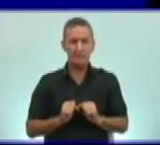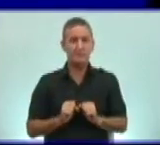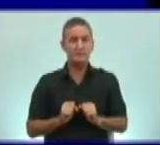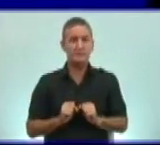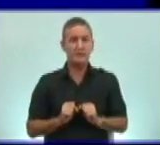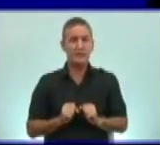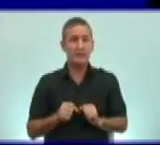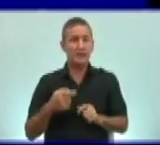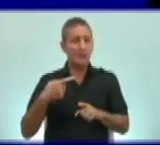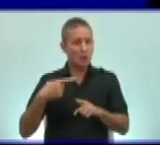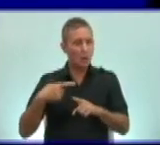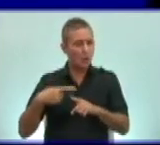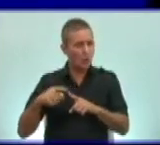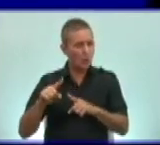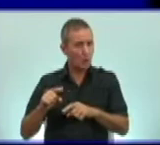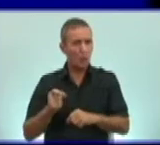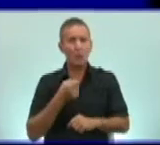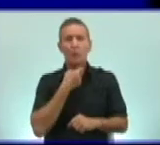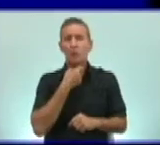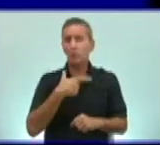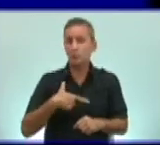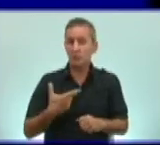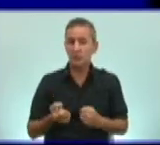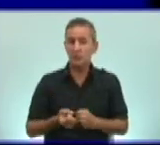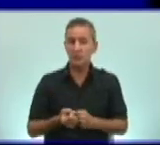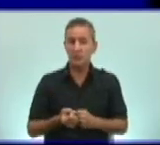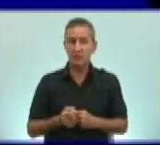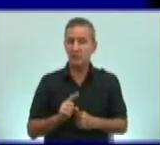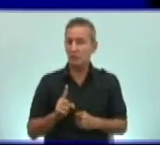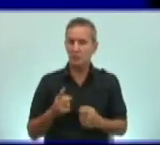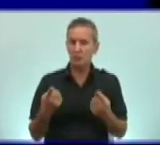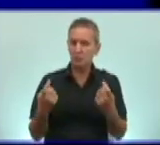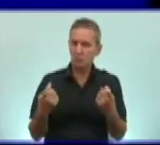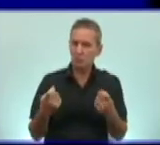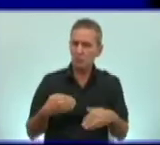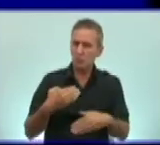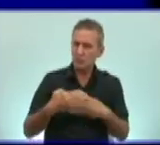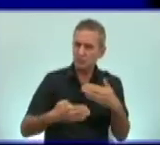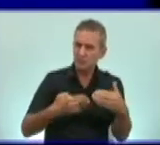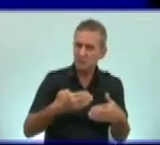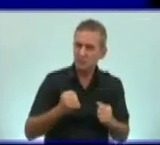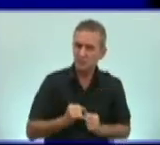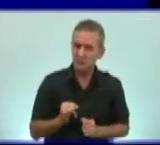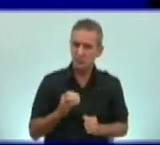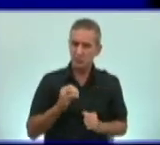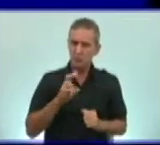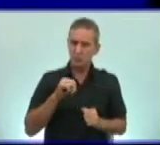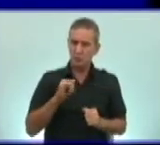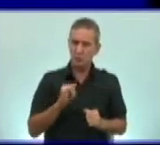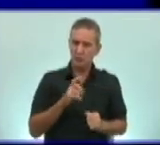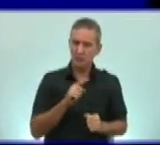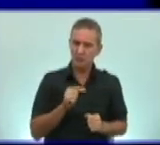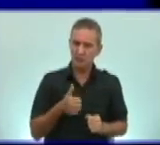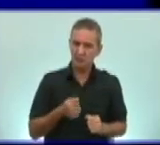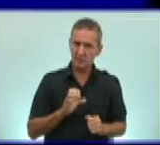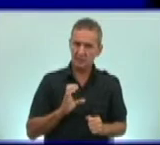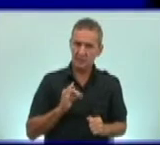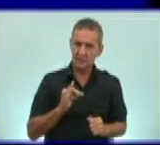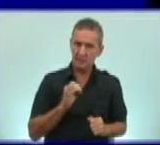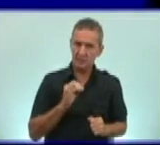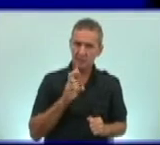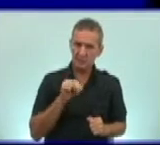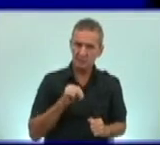caso. Aquí, en este caso, no es necesario el proceso de ionización porque ya el cloruro de